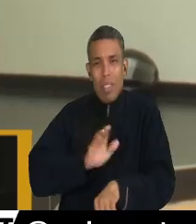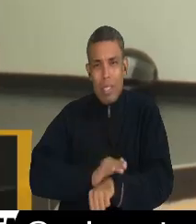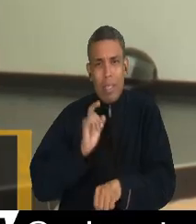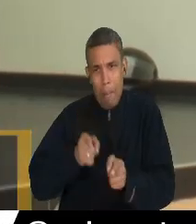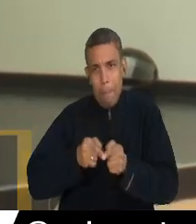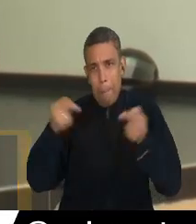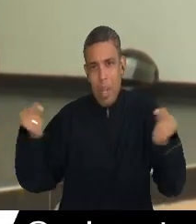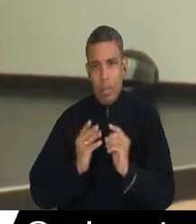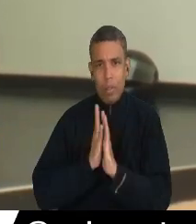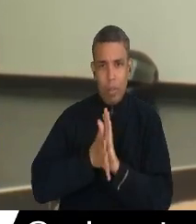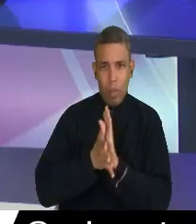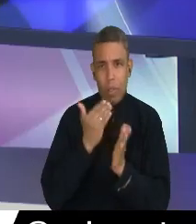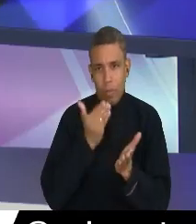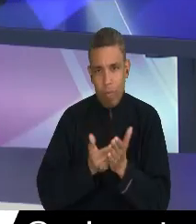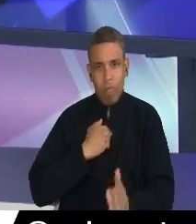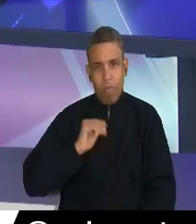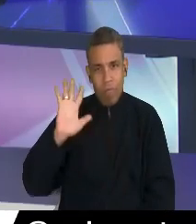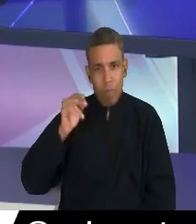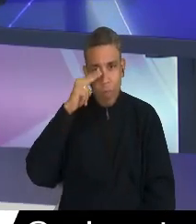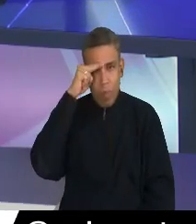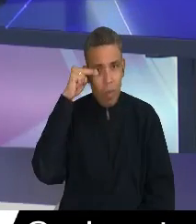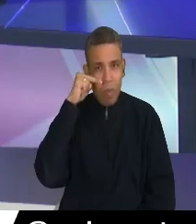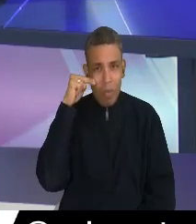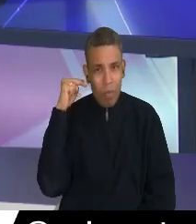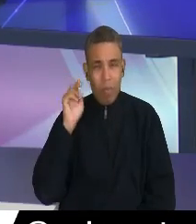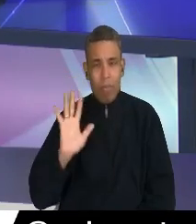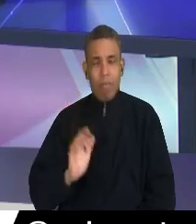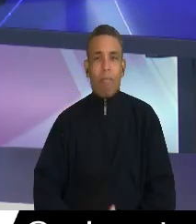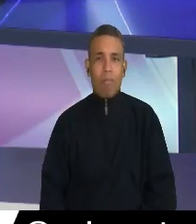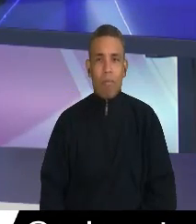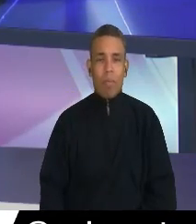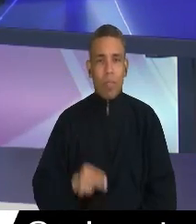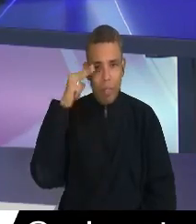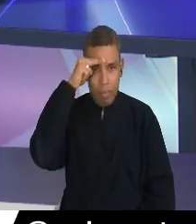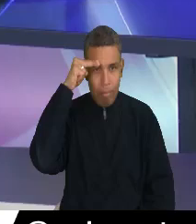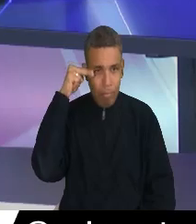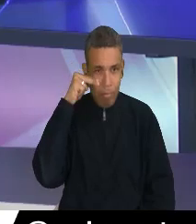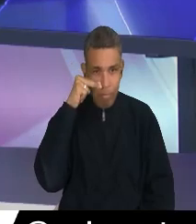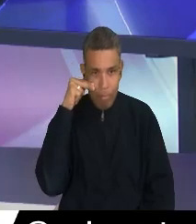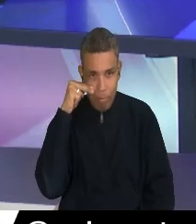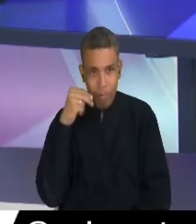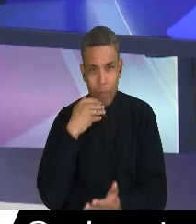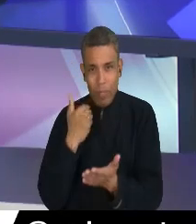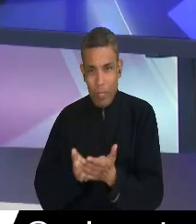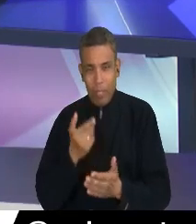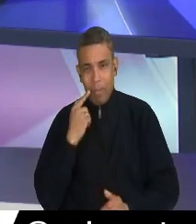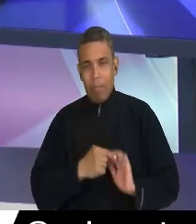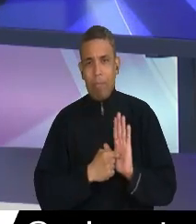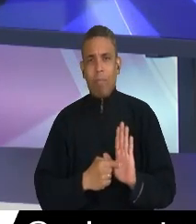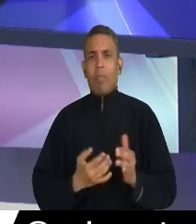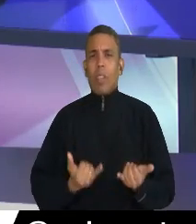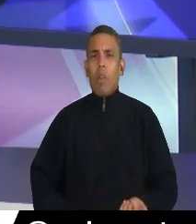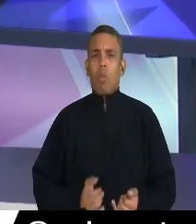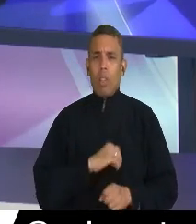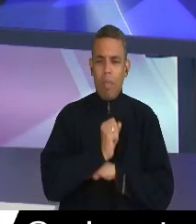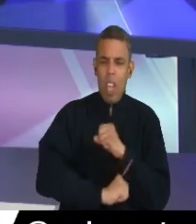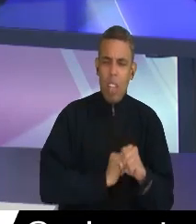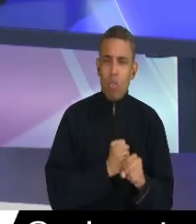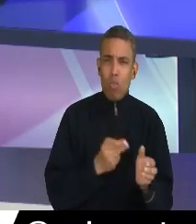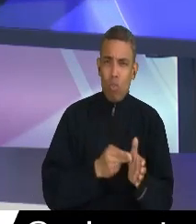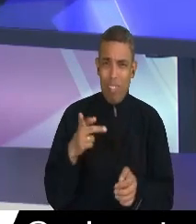Enlace Noticias. Gracias, Zulay, por su informe. Y los casos de suicidio que se han registrado hasta hoy en Barranca Bermeja tienen preocupadas a